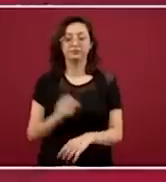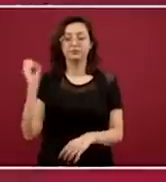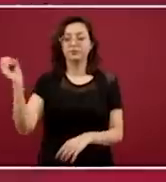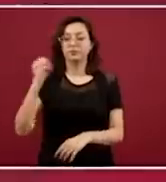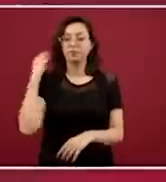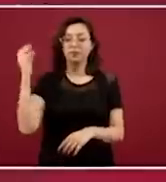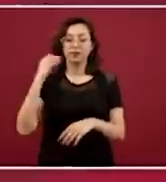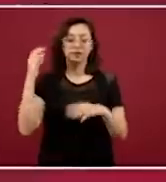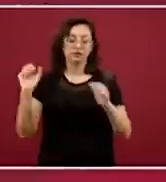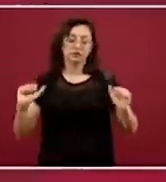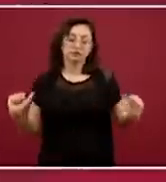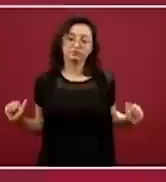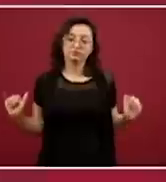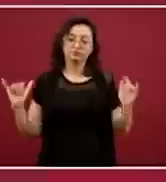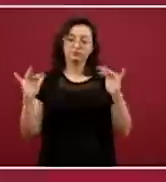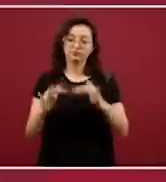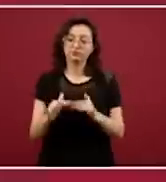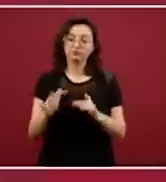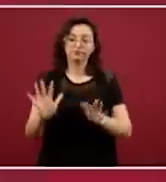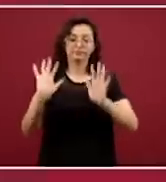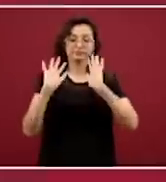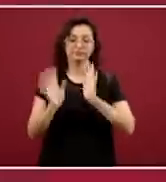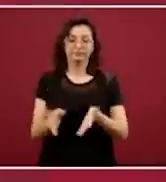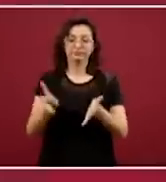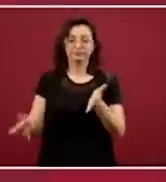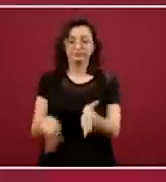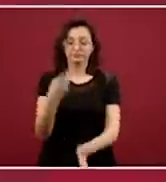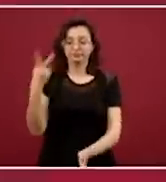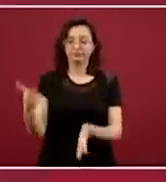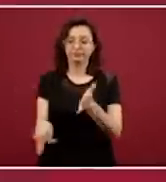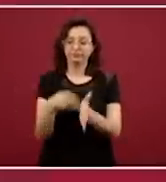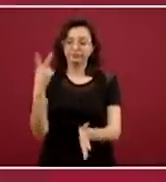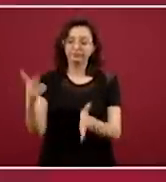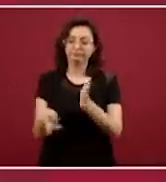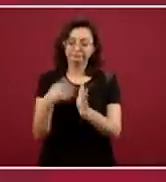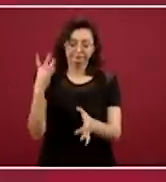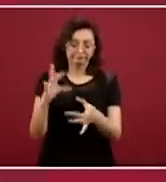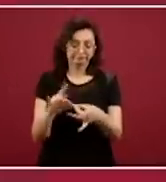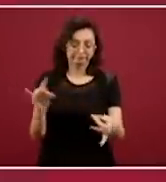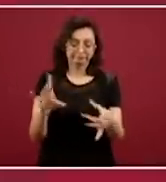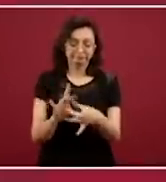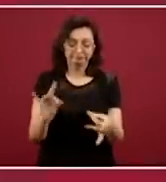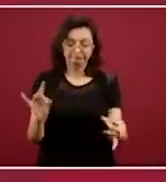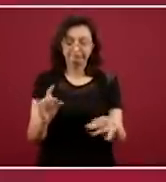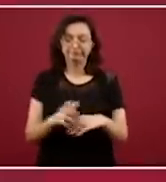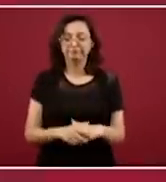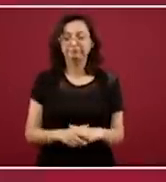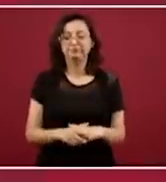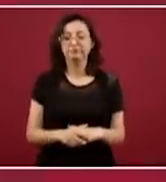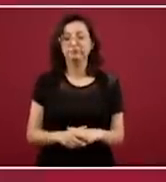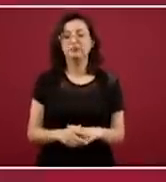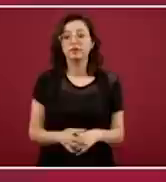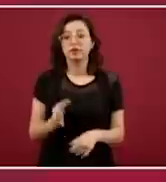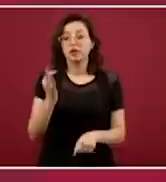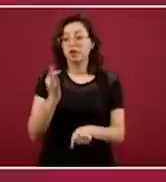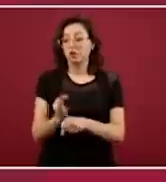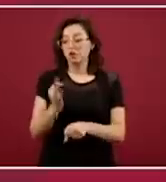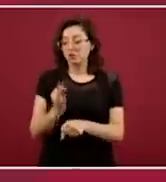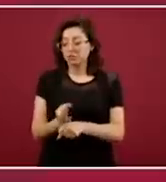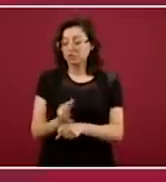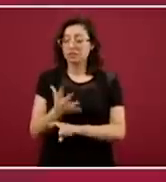y volvemos a lo que hemos estado conversando ahorita. Hay en esta situación, en este, el contexto, en la situación de esta